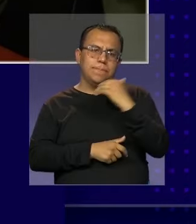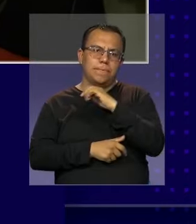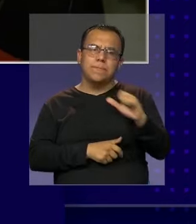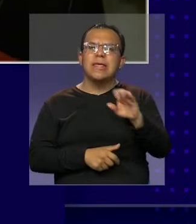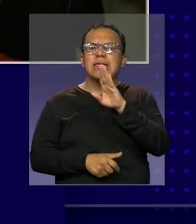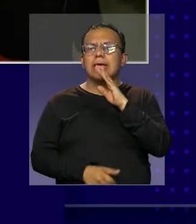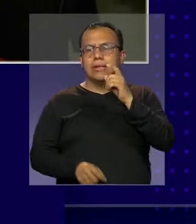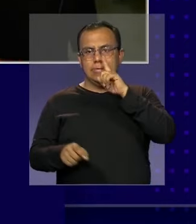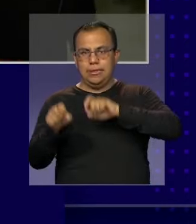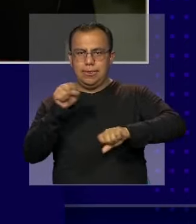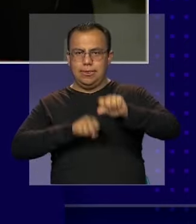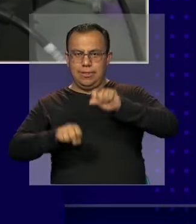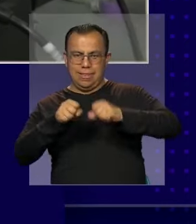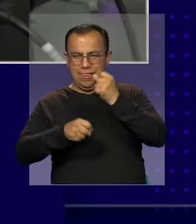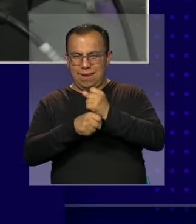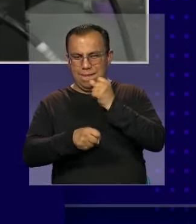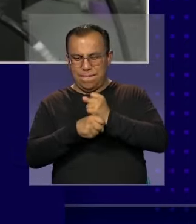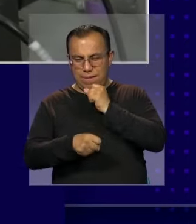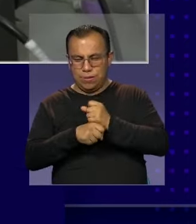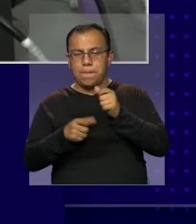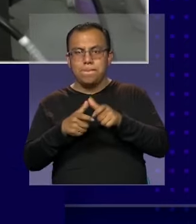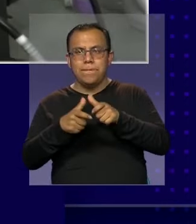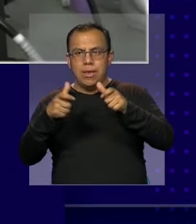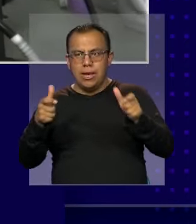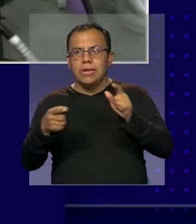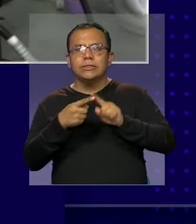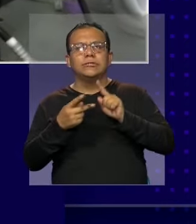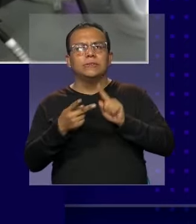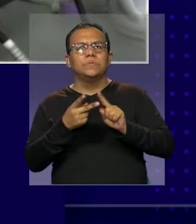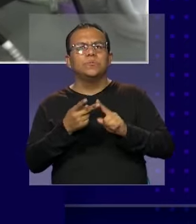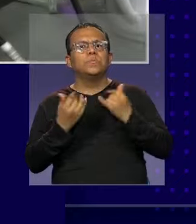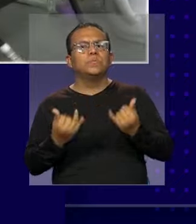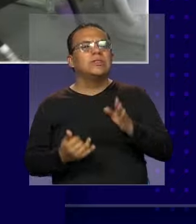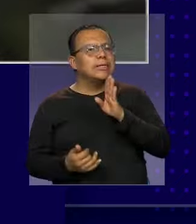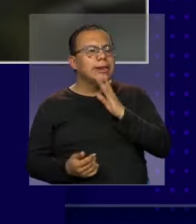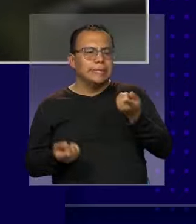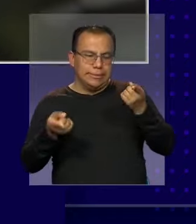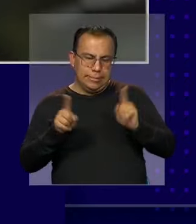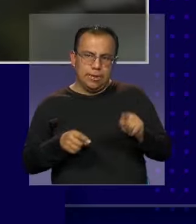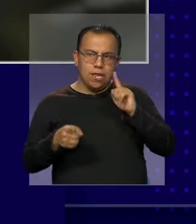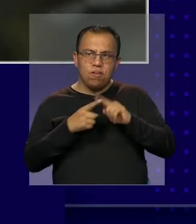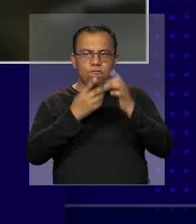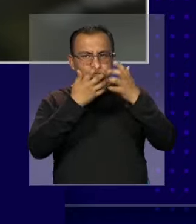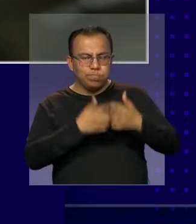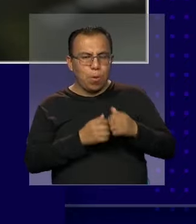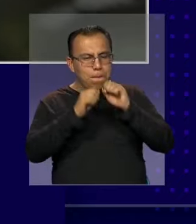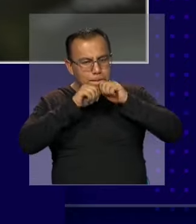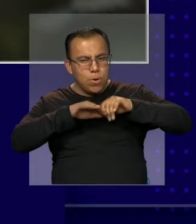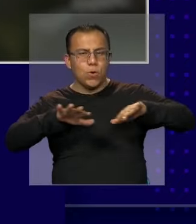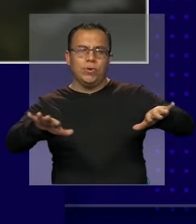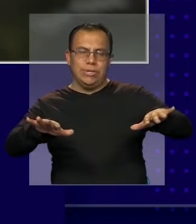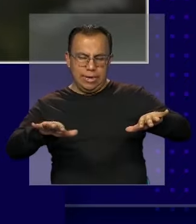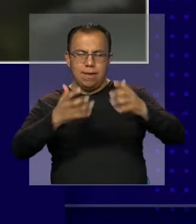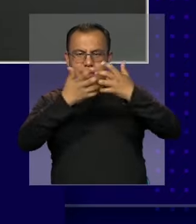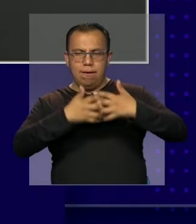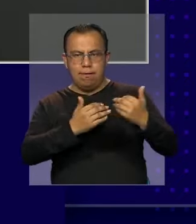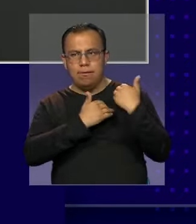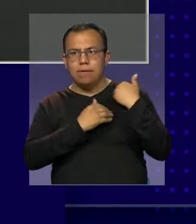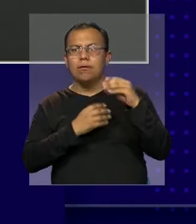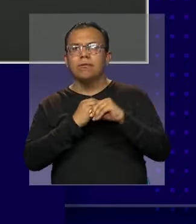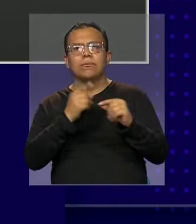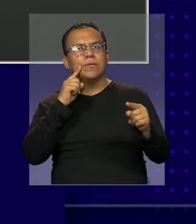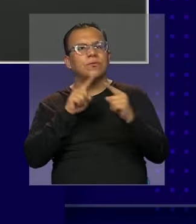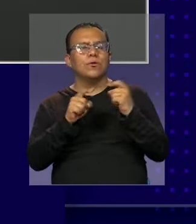las empleadas del trabajo doméstico, son quienes también están en la función pública, son las que tienen